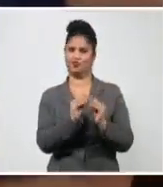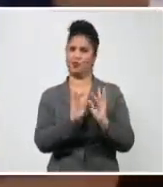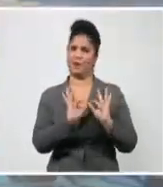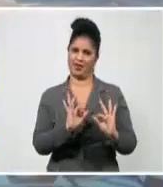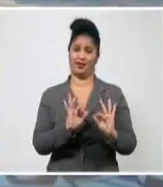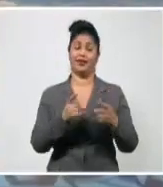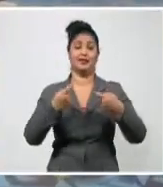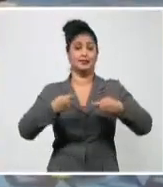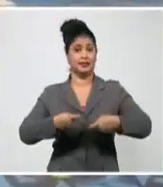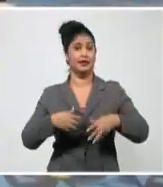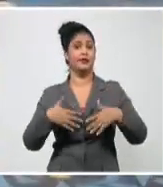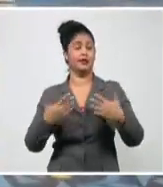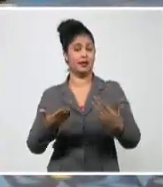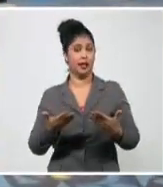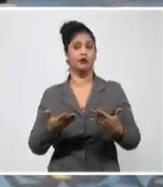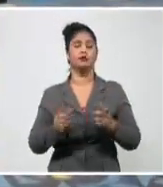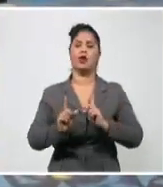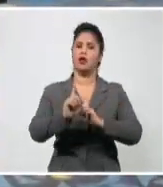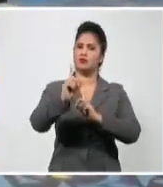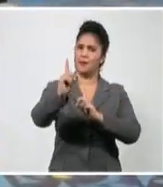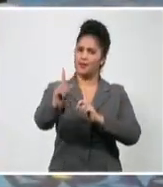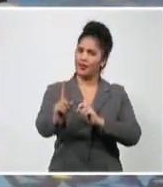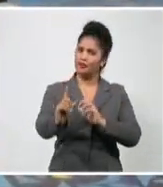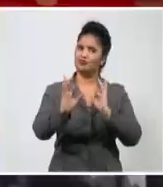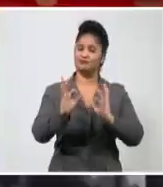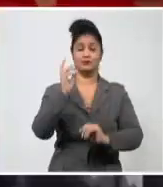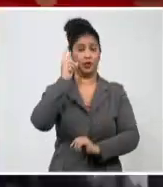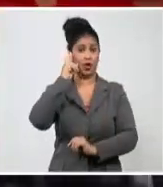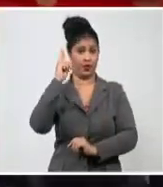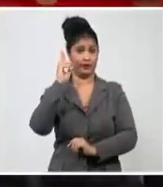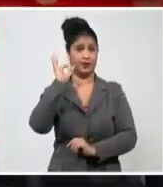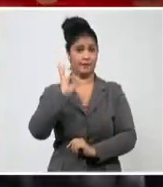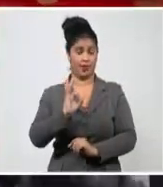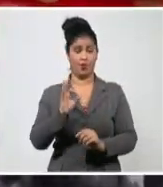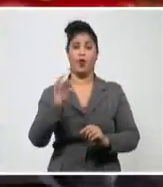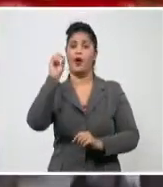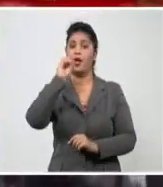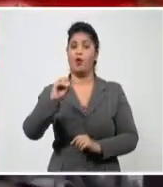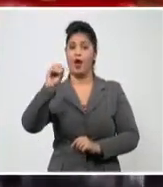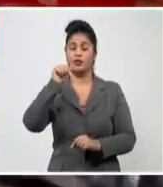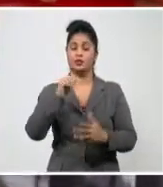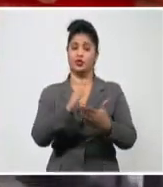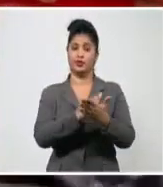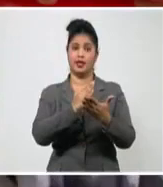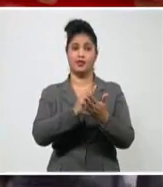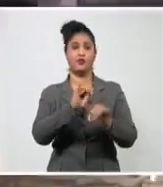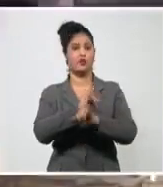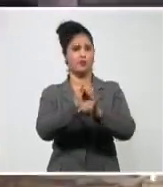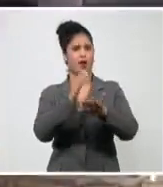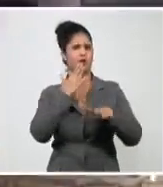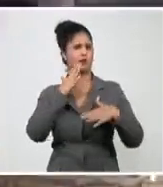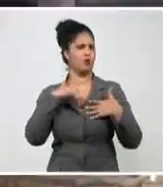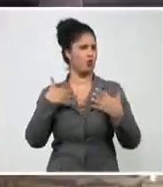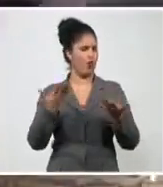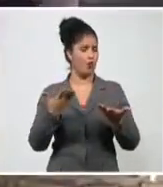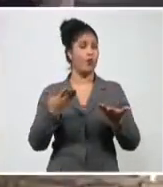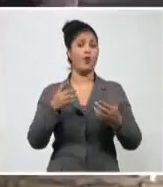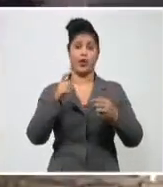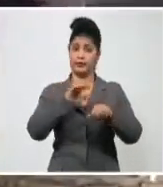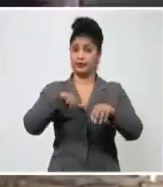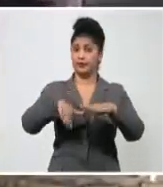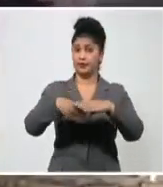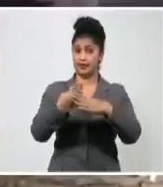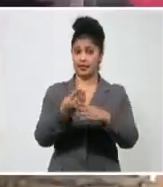la epidemia de la COVID-19. El Instituto Cubano del Libro informará oportunamente la realización de otras actividades